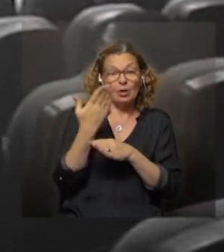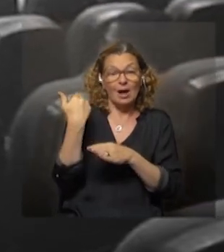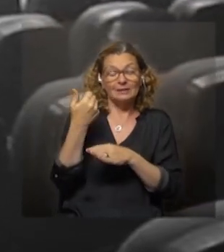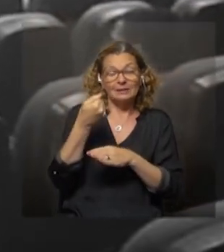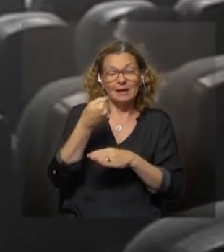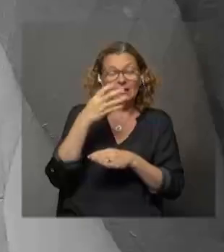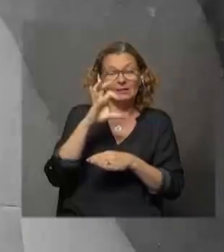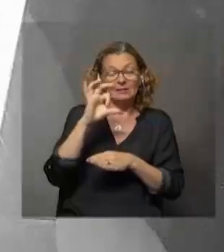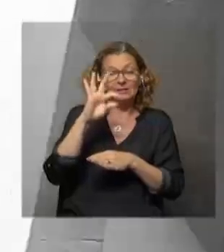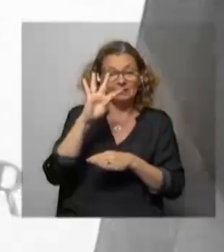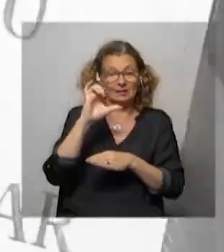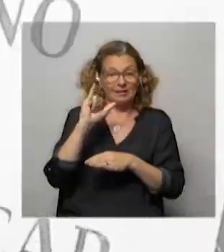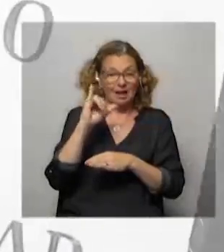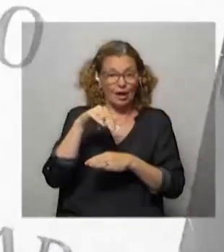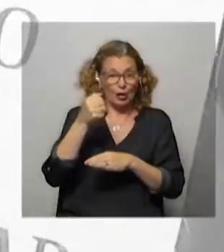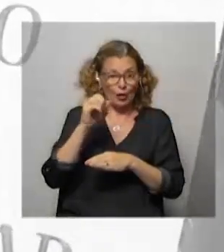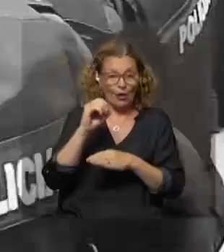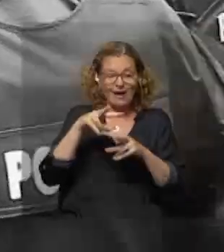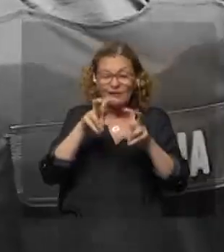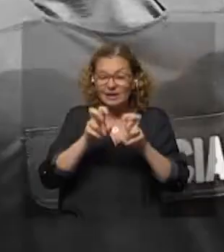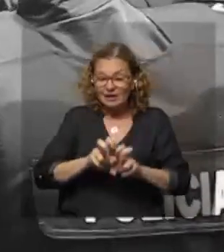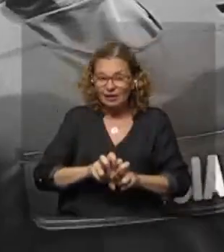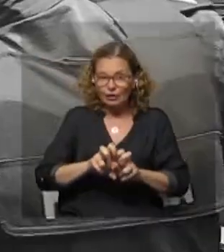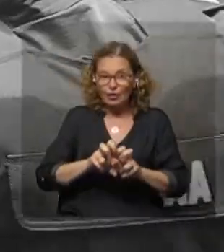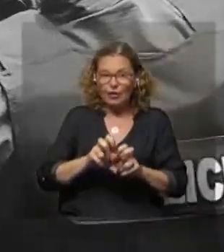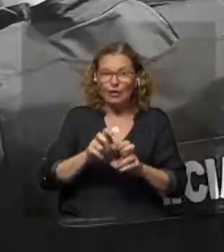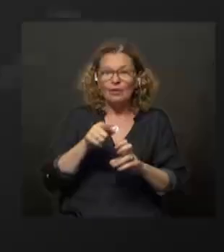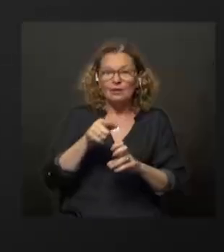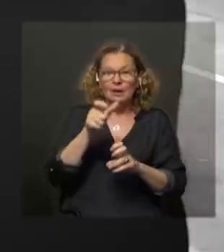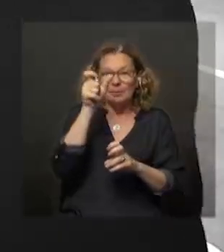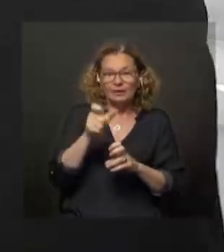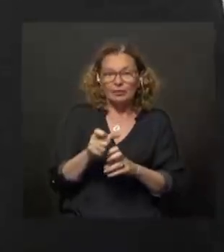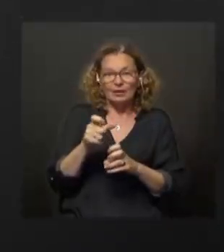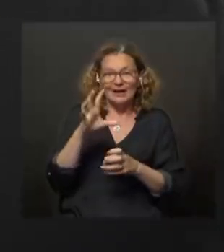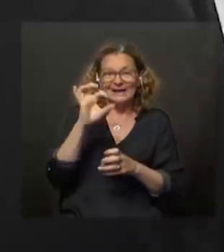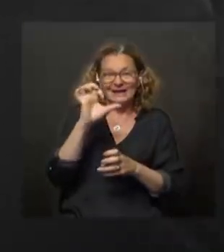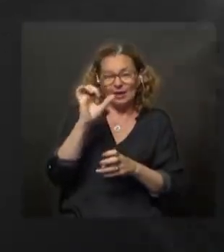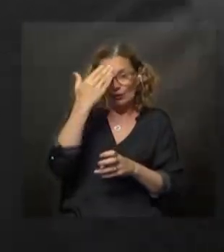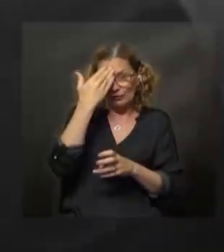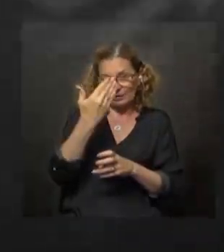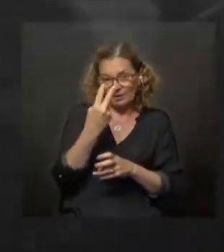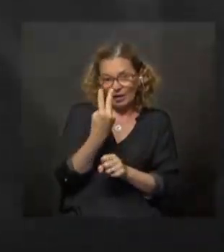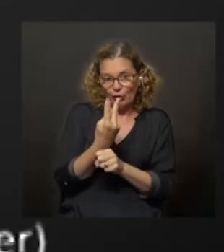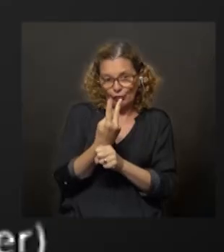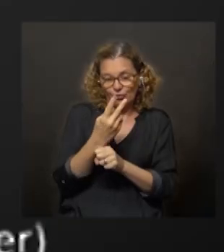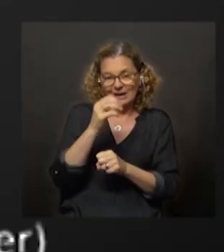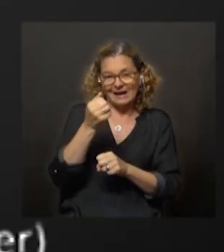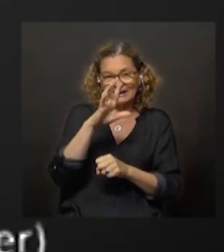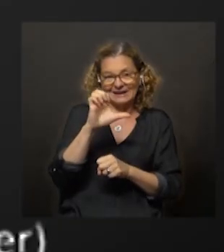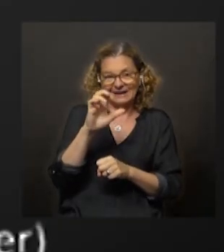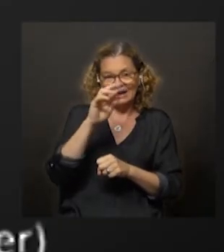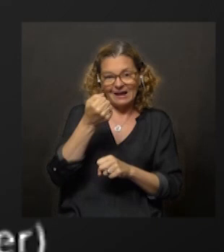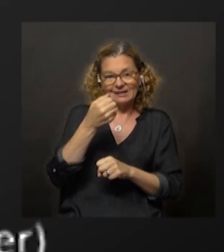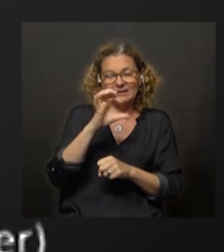Custodio presidencial Alejandro astesiano para elaborar fichas personales de los senadores frente amplistas Charles carrera y Mario